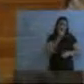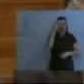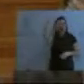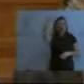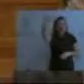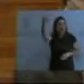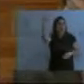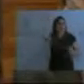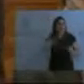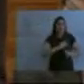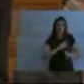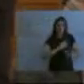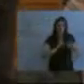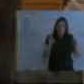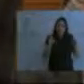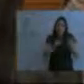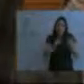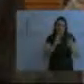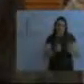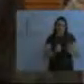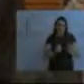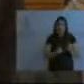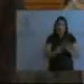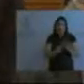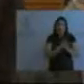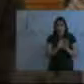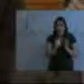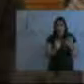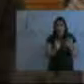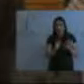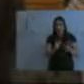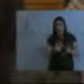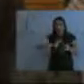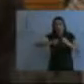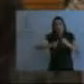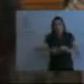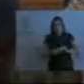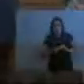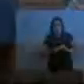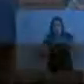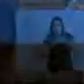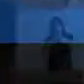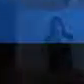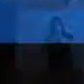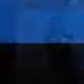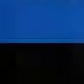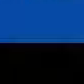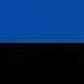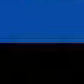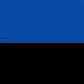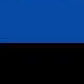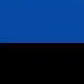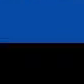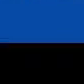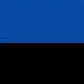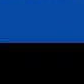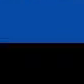en su contestación y se centre en el tema que nos ocupa, que es la Ley de Tasas y su adecuación a estos astilleros asturianos. Muchas gracias.